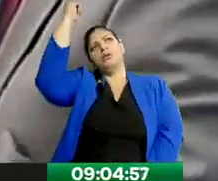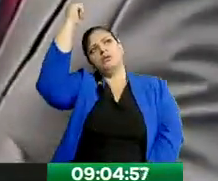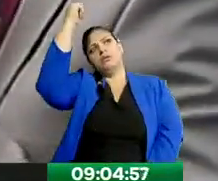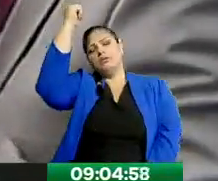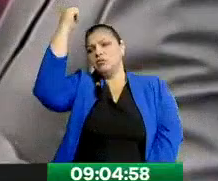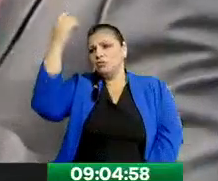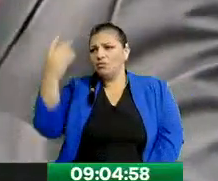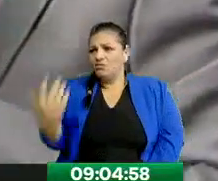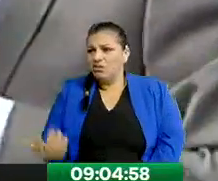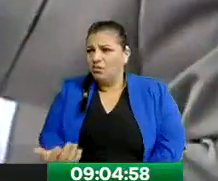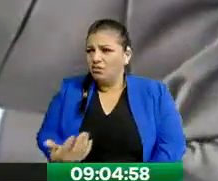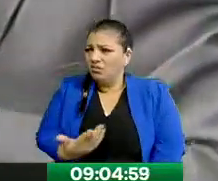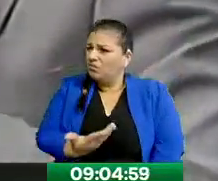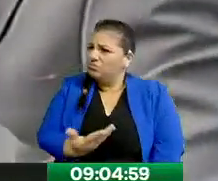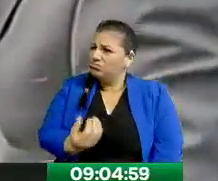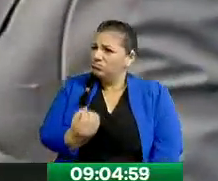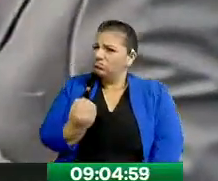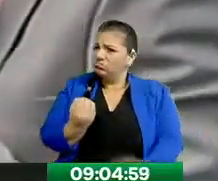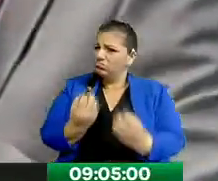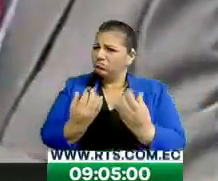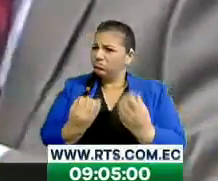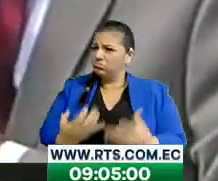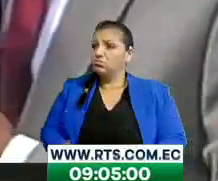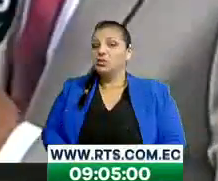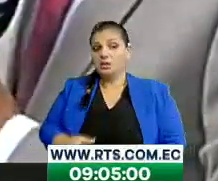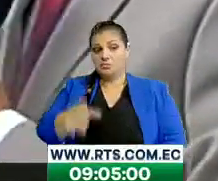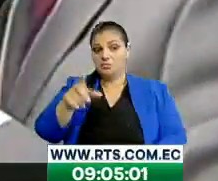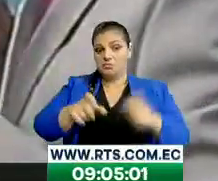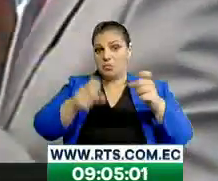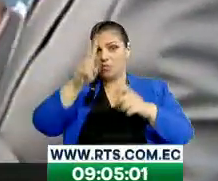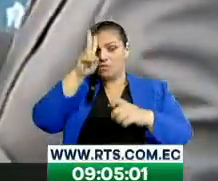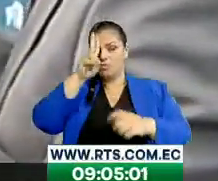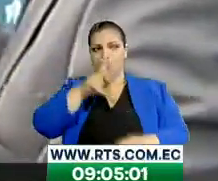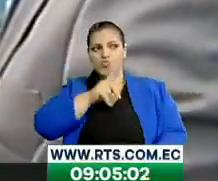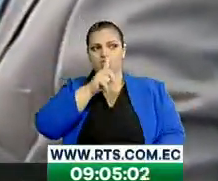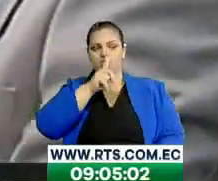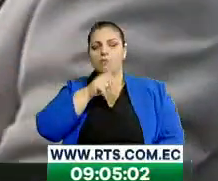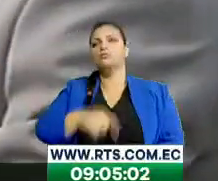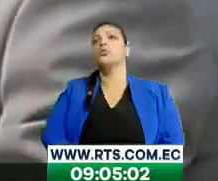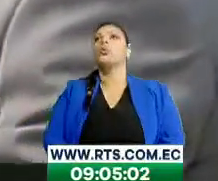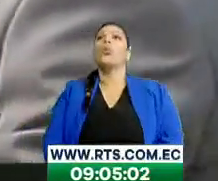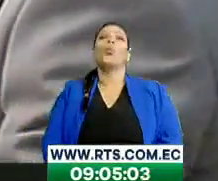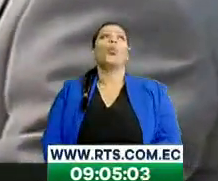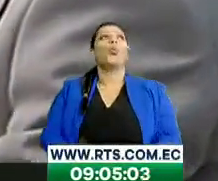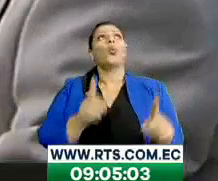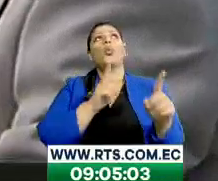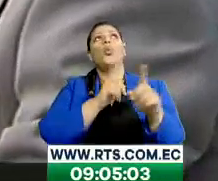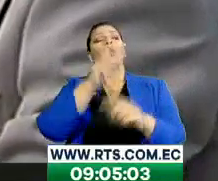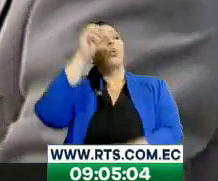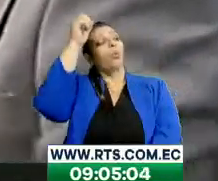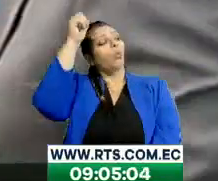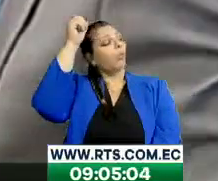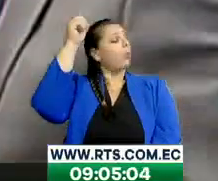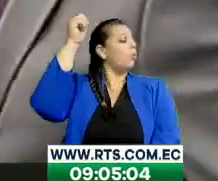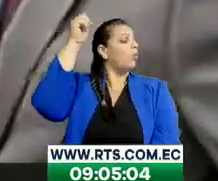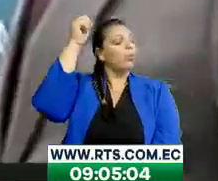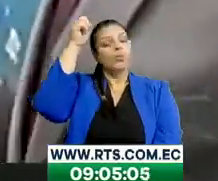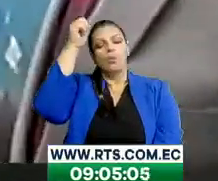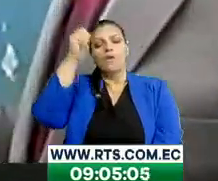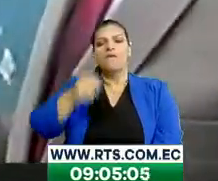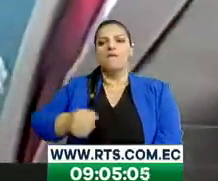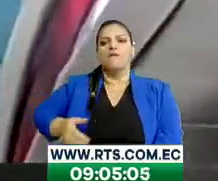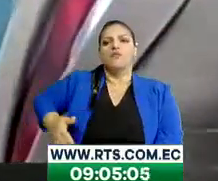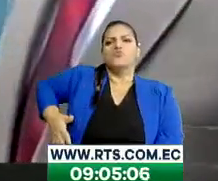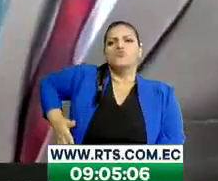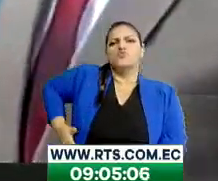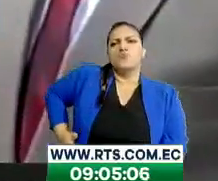la delincuencia, el tema del roce, para meter mano a las pertenencias, llevárselas sin que el propietario se dé cuenta. Sí,